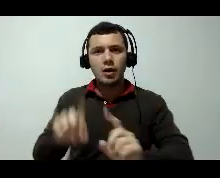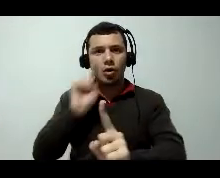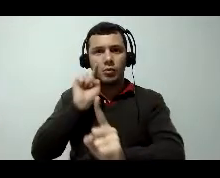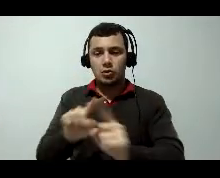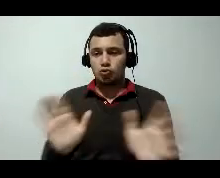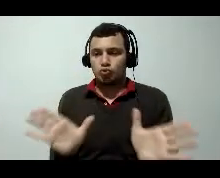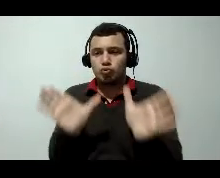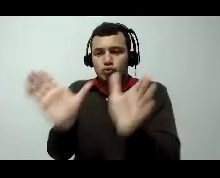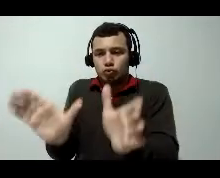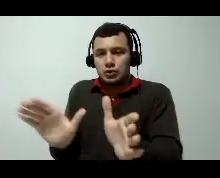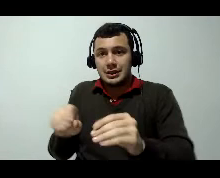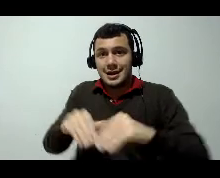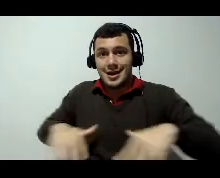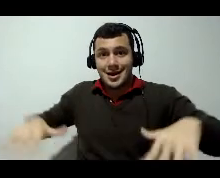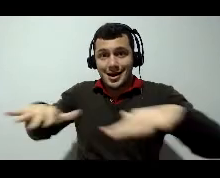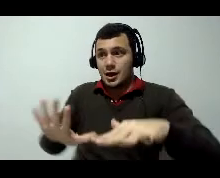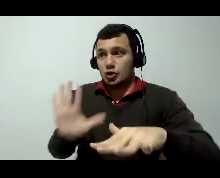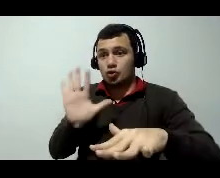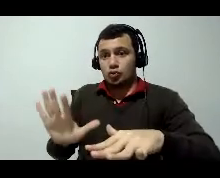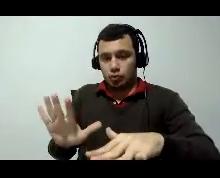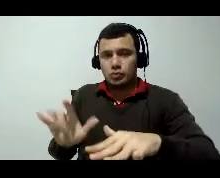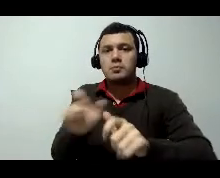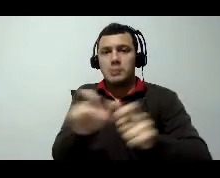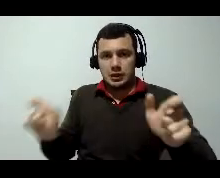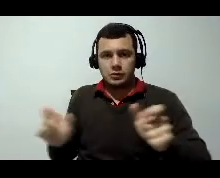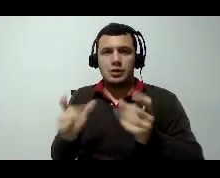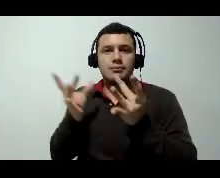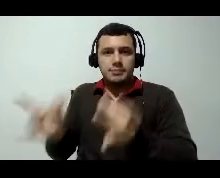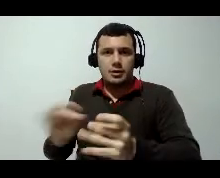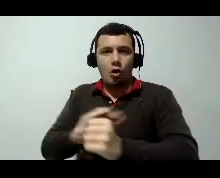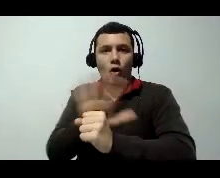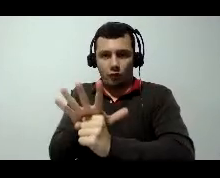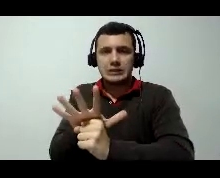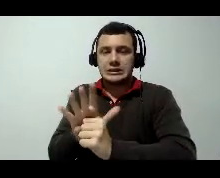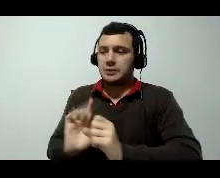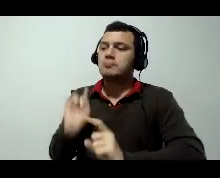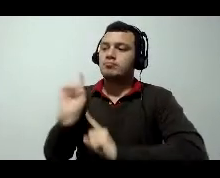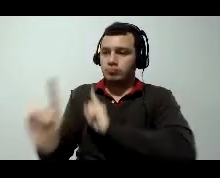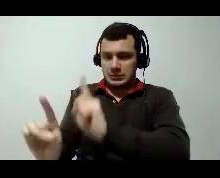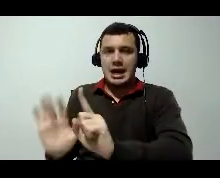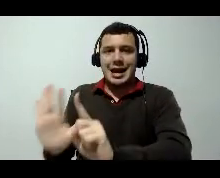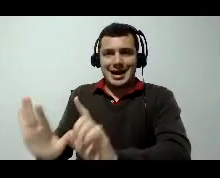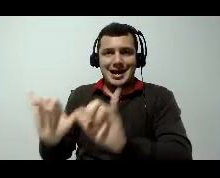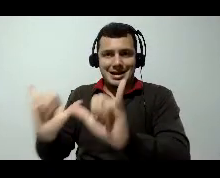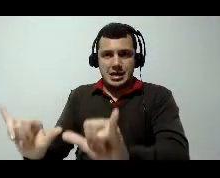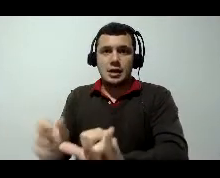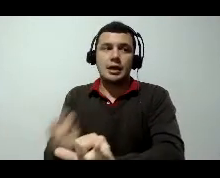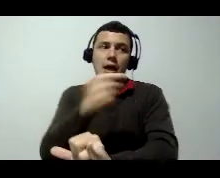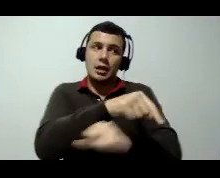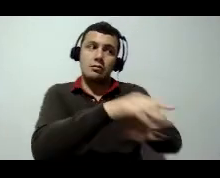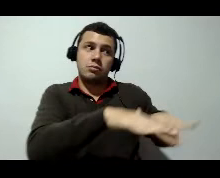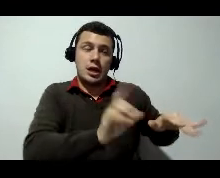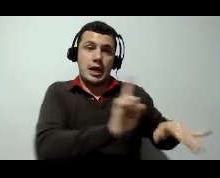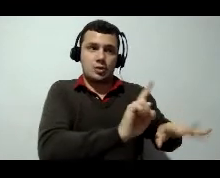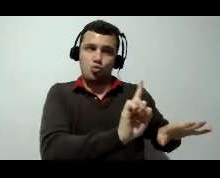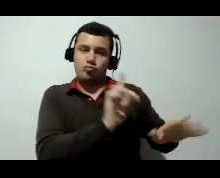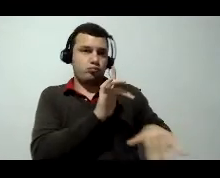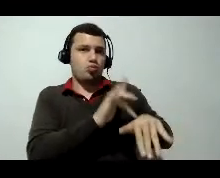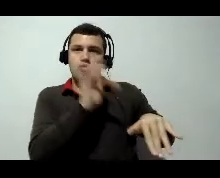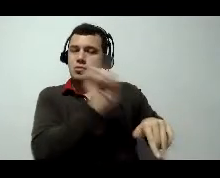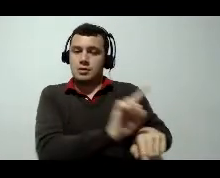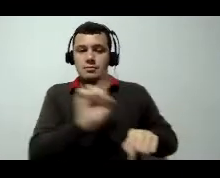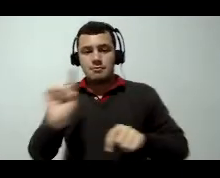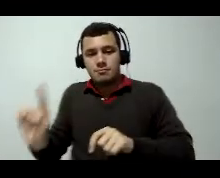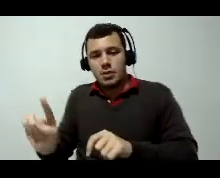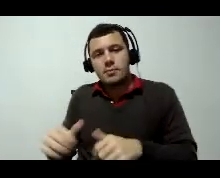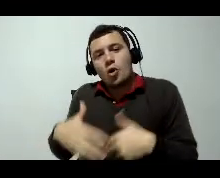que es como lo conocemos normalmente. Entonces, ¿qué voy a tener en cuenta para el dimensionamiento,